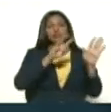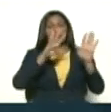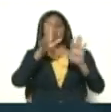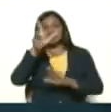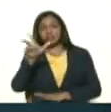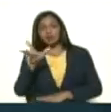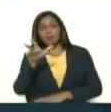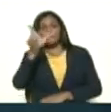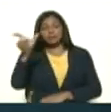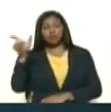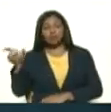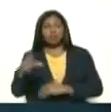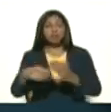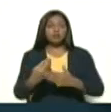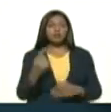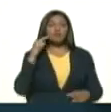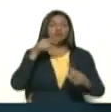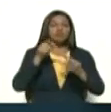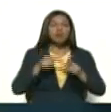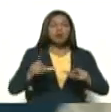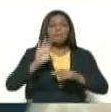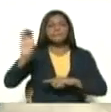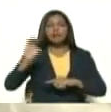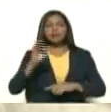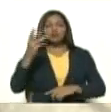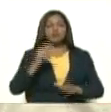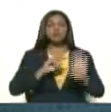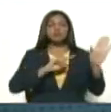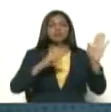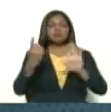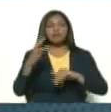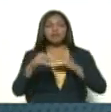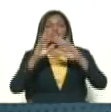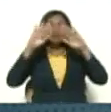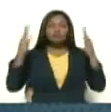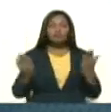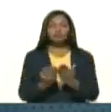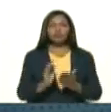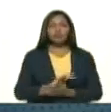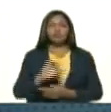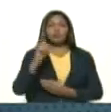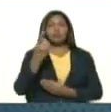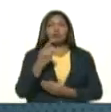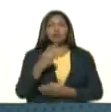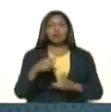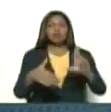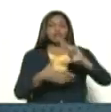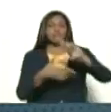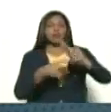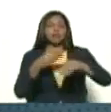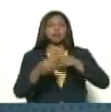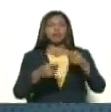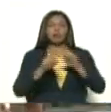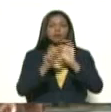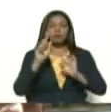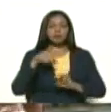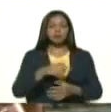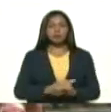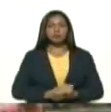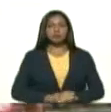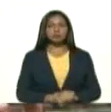178,695 personas, ubicando al país de número 16 en el mundo y el primero en Latinoamérica en realizarlas.